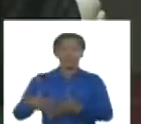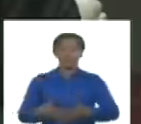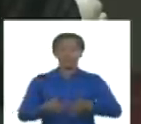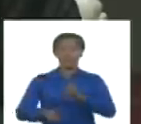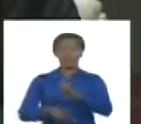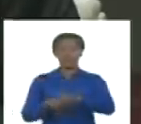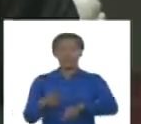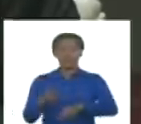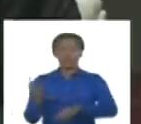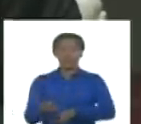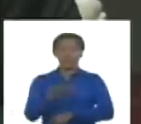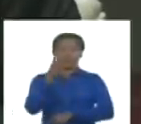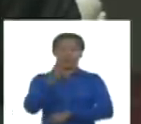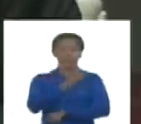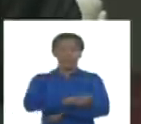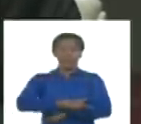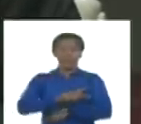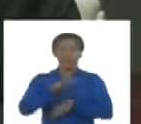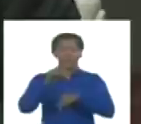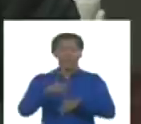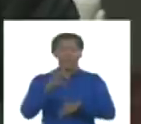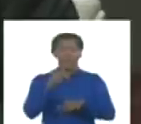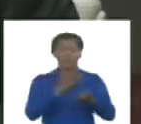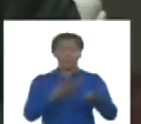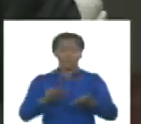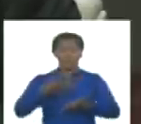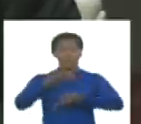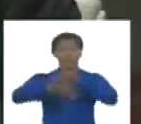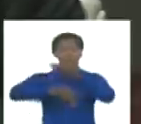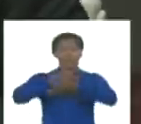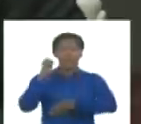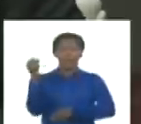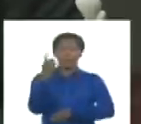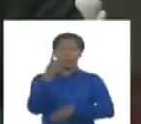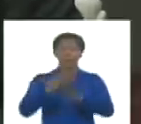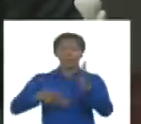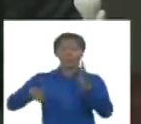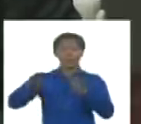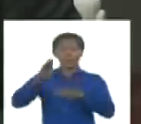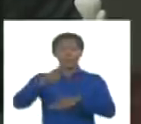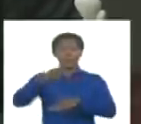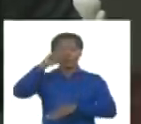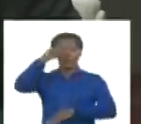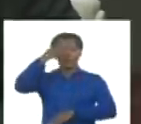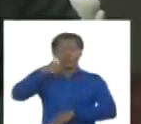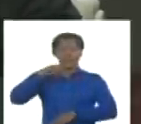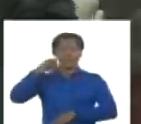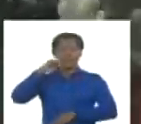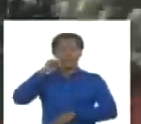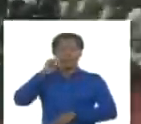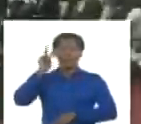palabra al honorable Ras González, primer ministro de San Vicente y las Granadinas.